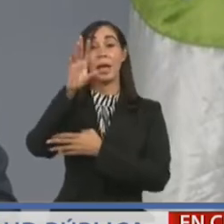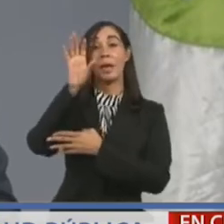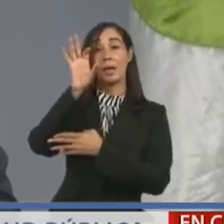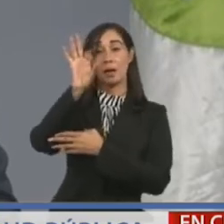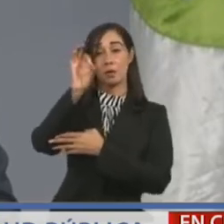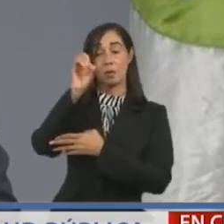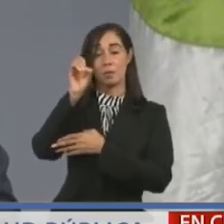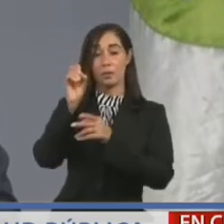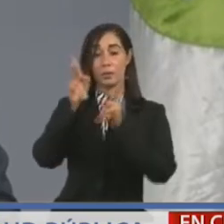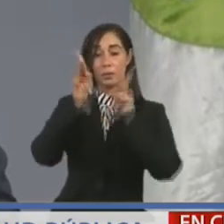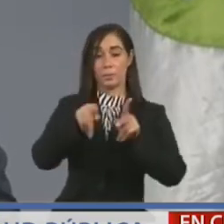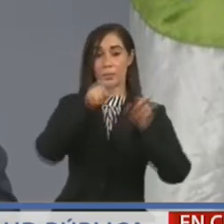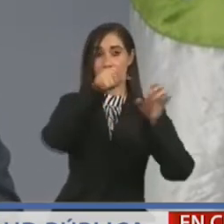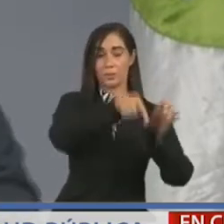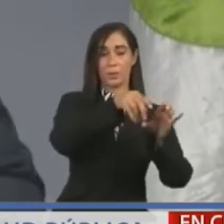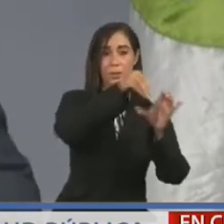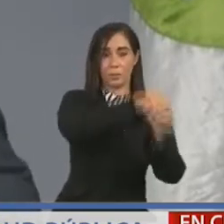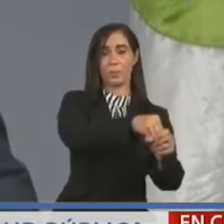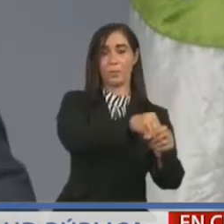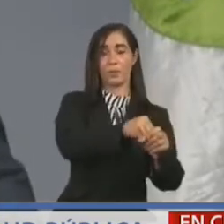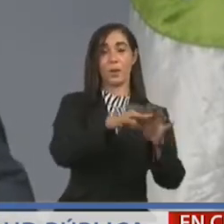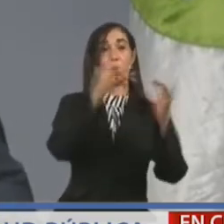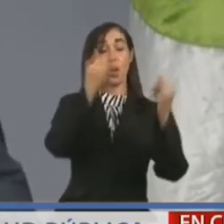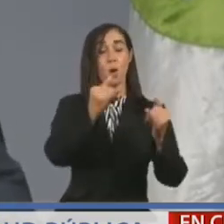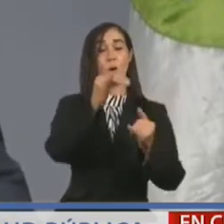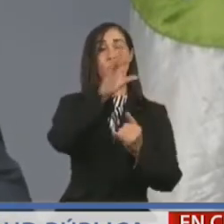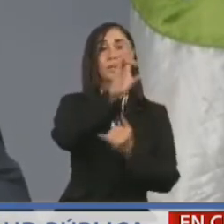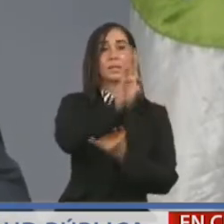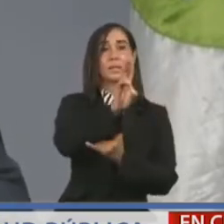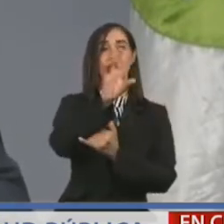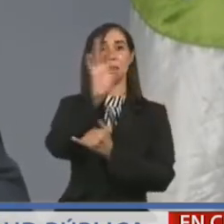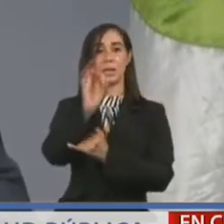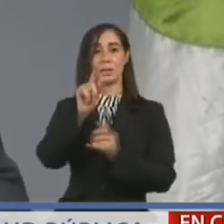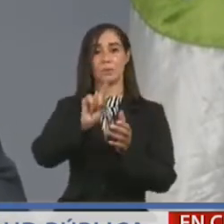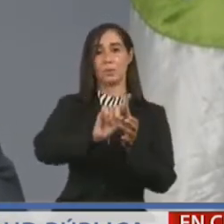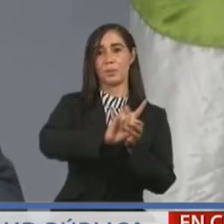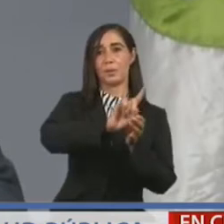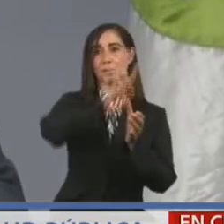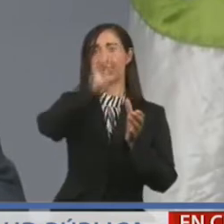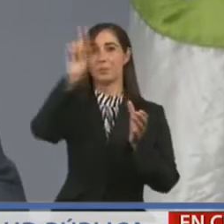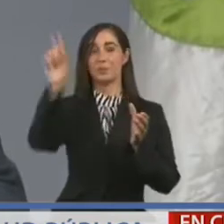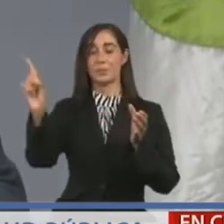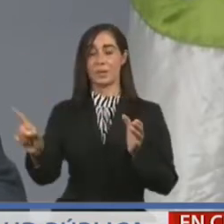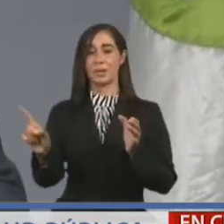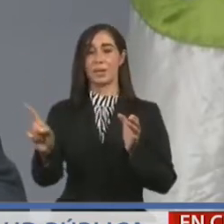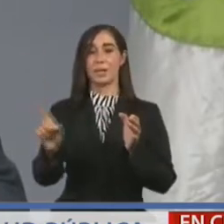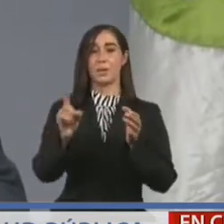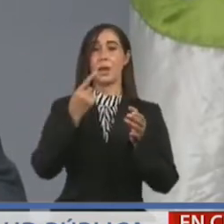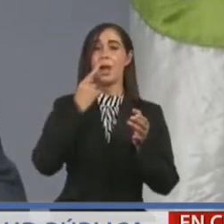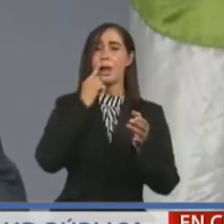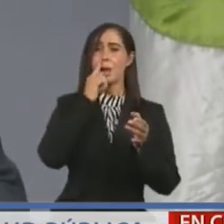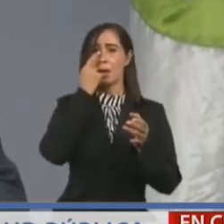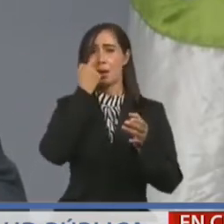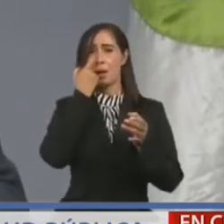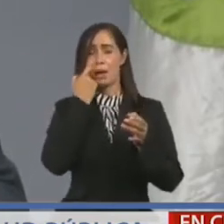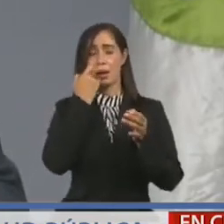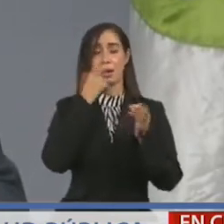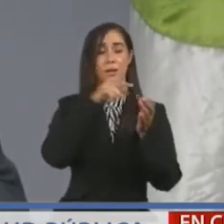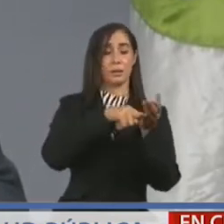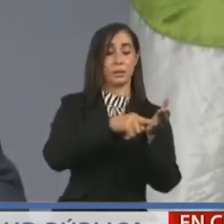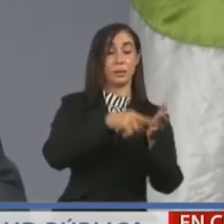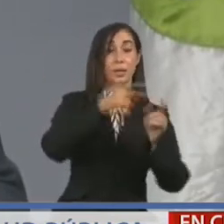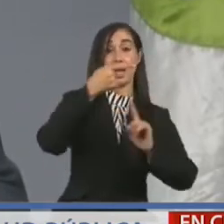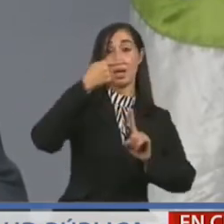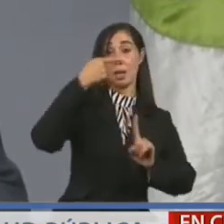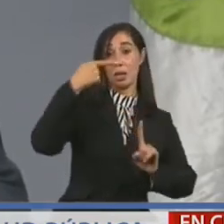están saliendo en estos momentos después de recibir las pruebas negativas de PCR que se